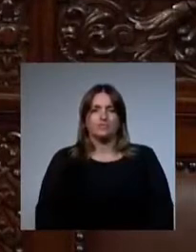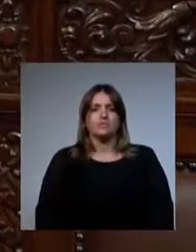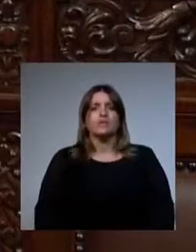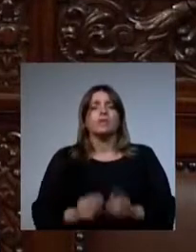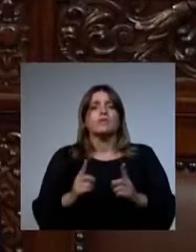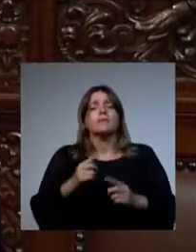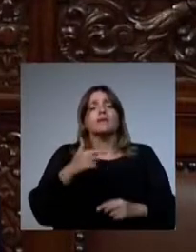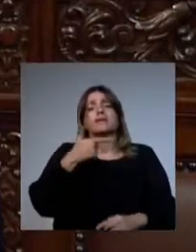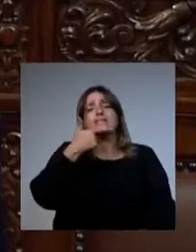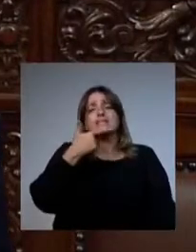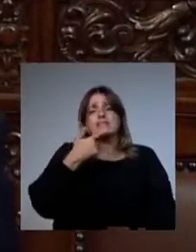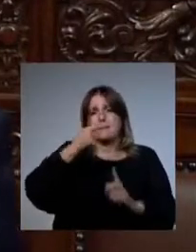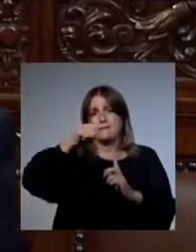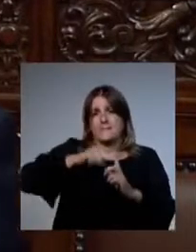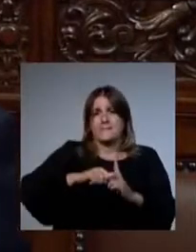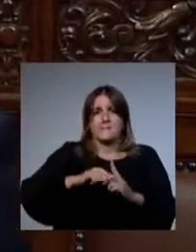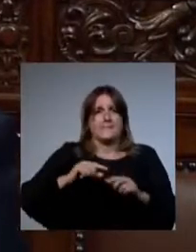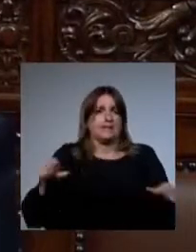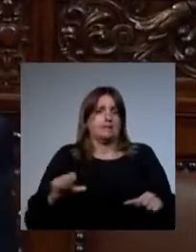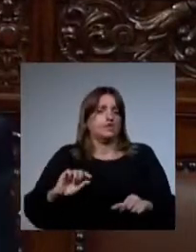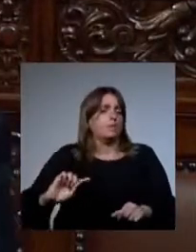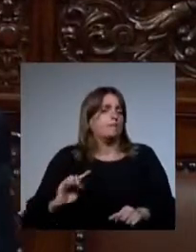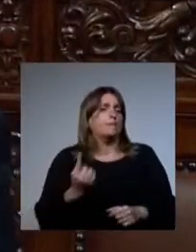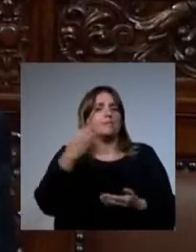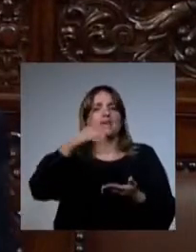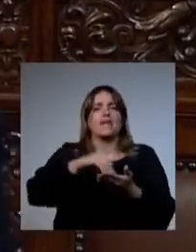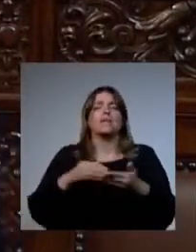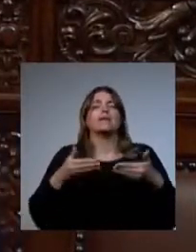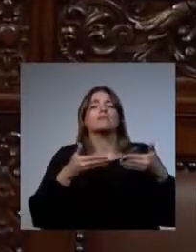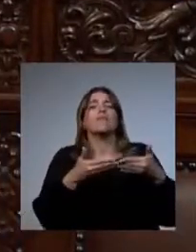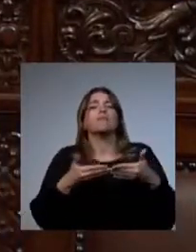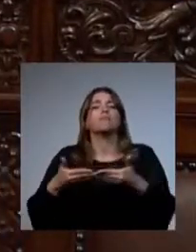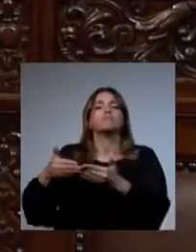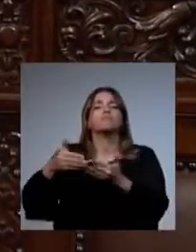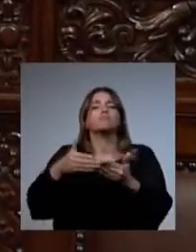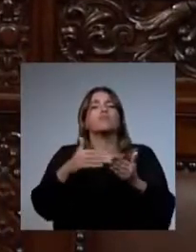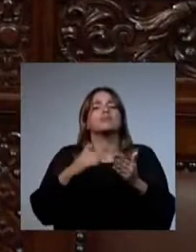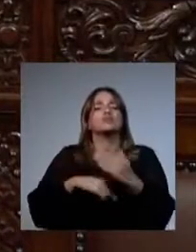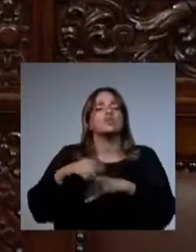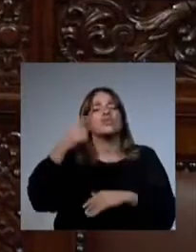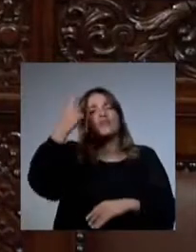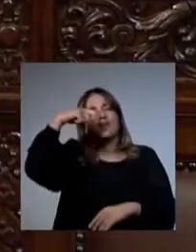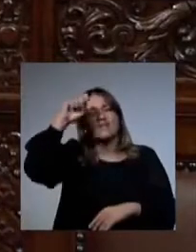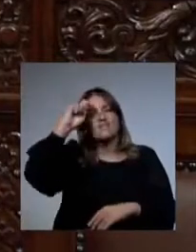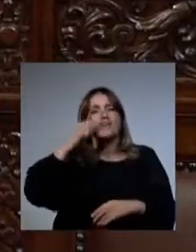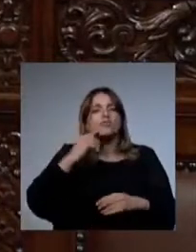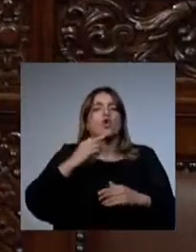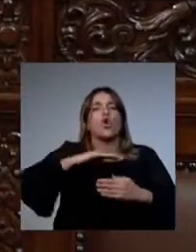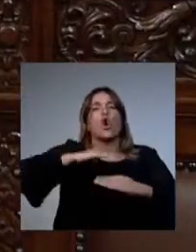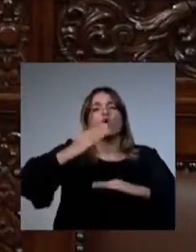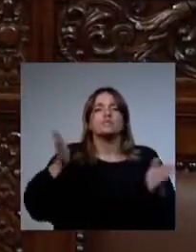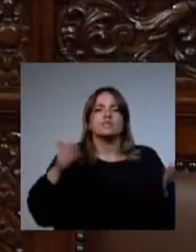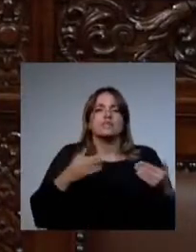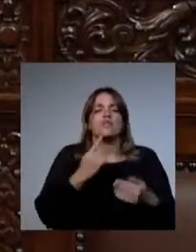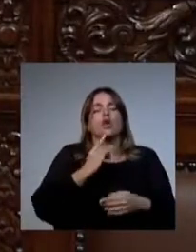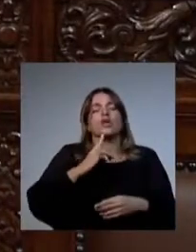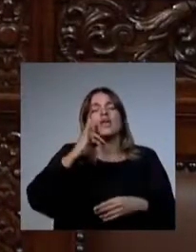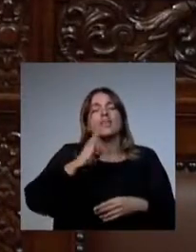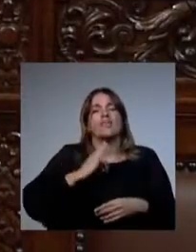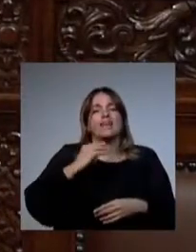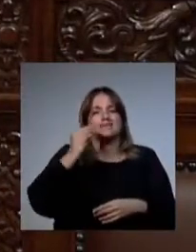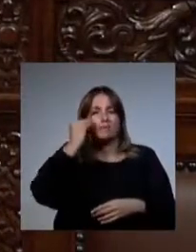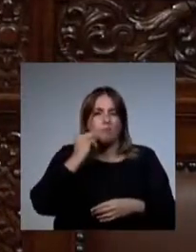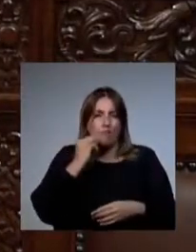En el mes de septiembre se realizó por primera vez del puerto de Fray Bentos la exportación de contenedores de leche en polvo. Y